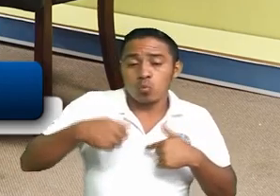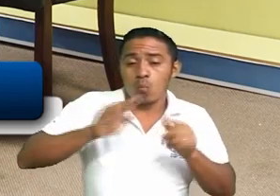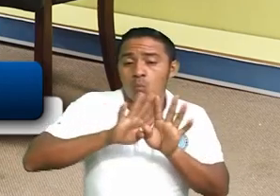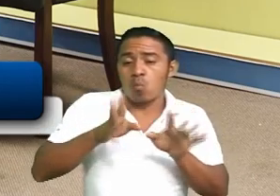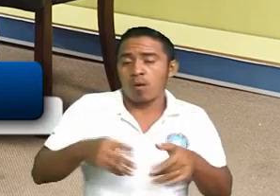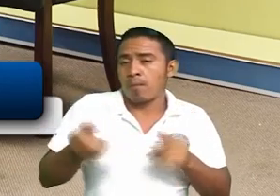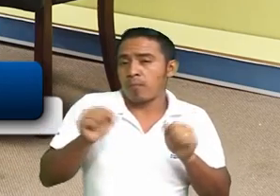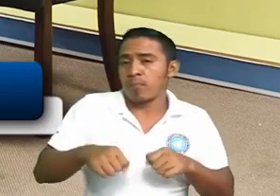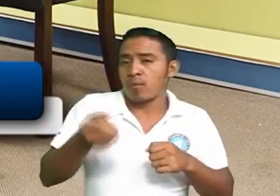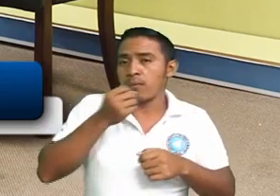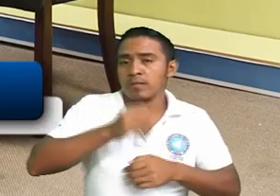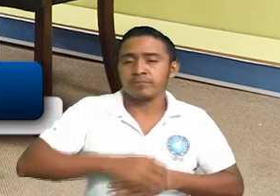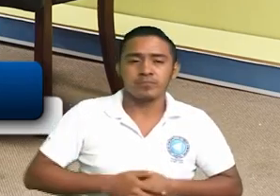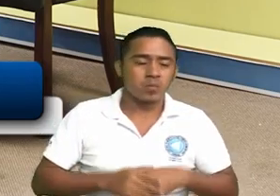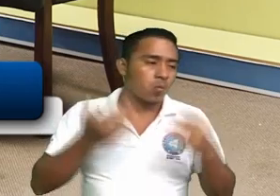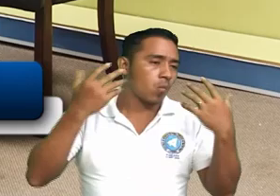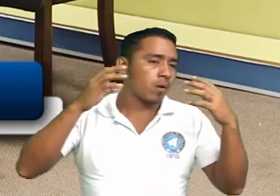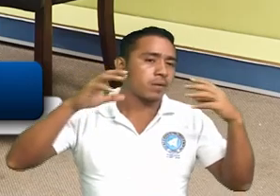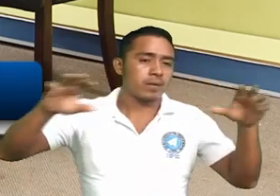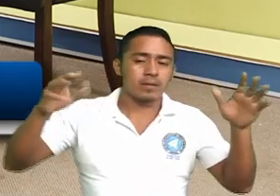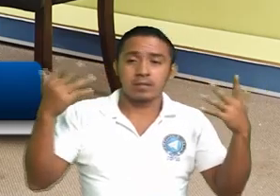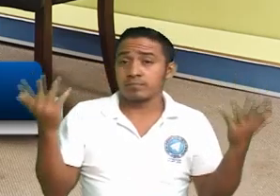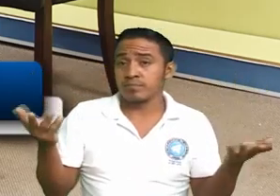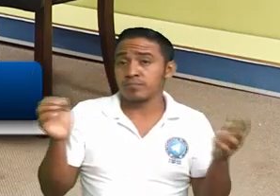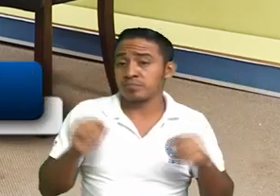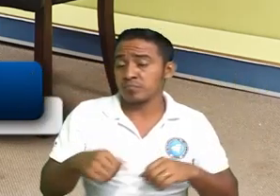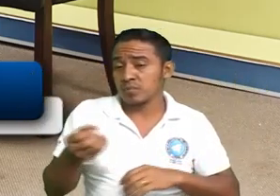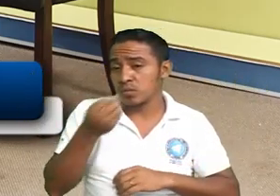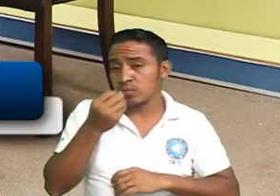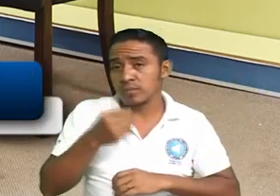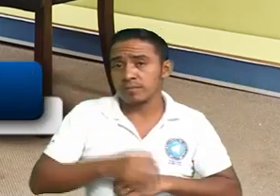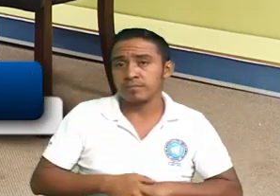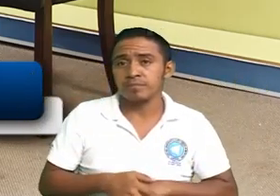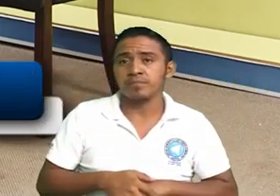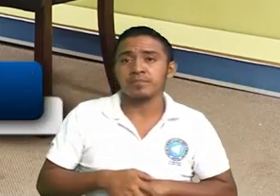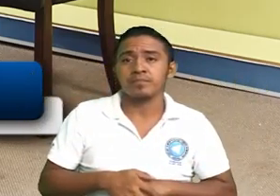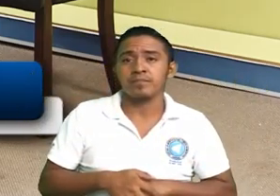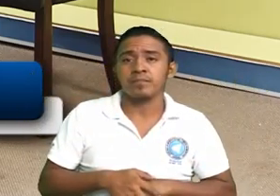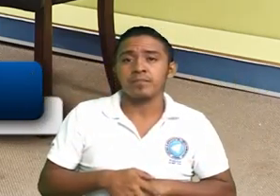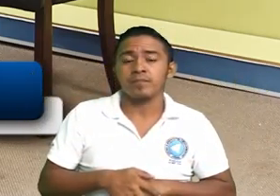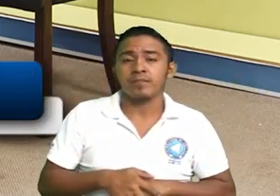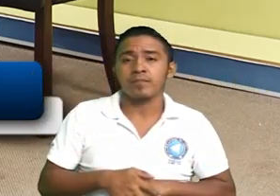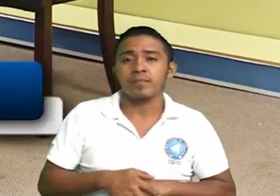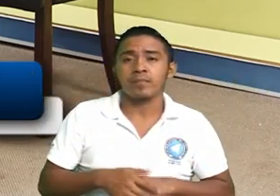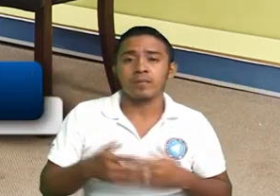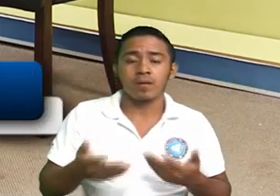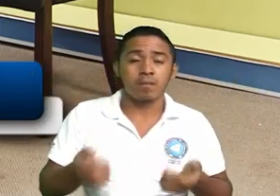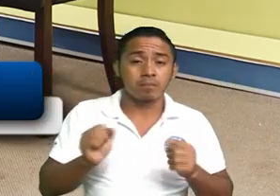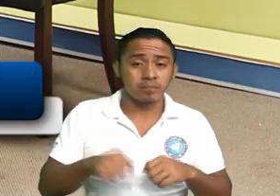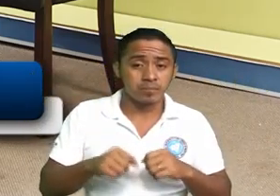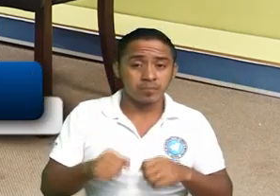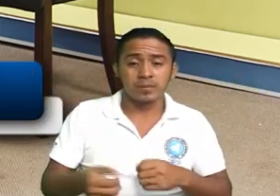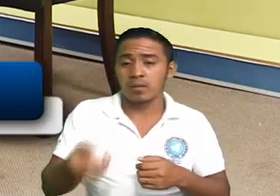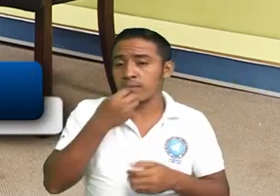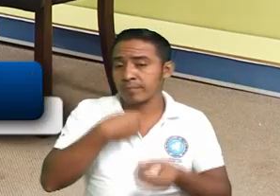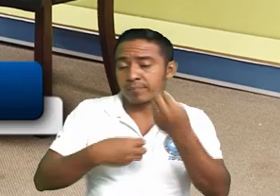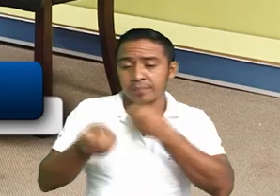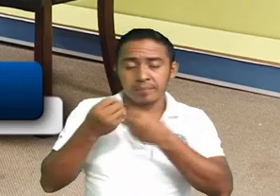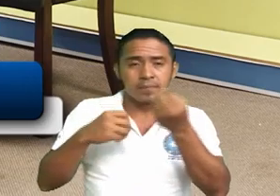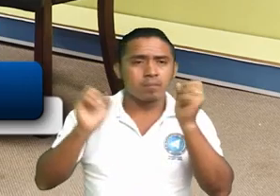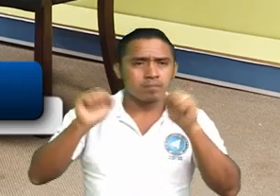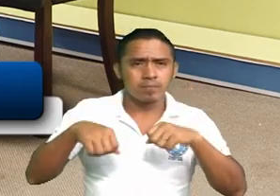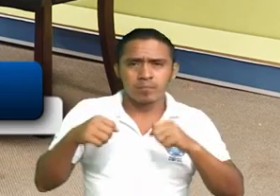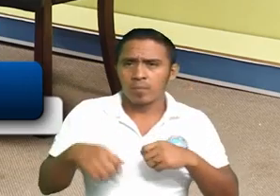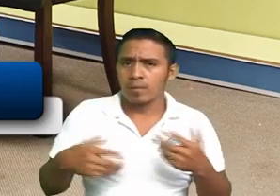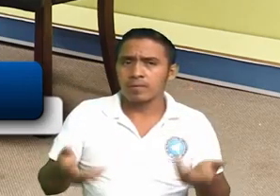que tenga suficiente leche y así dar o alimentar bien al niño o a la niña, la bebé o el